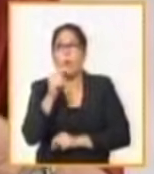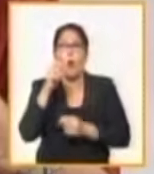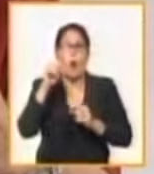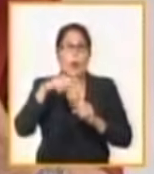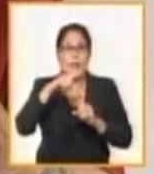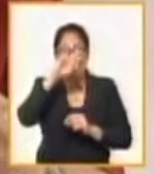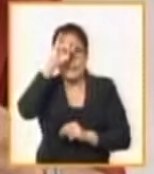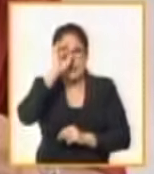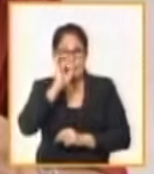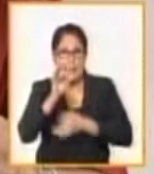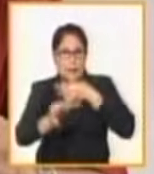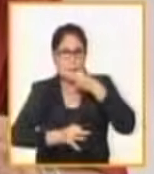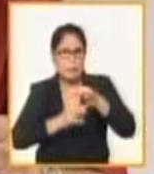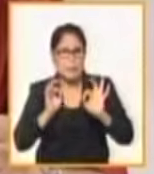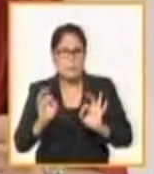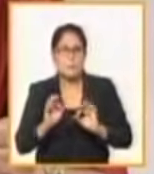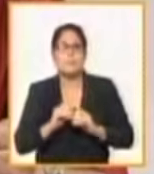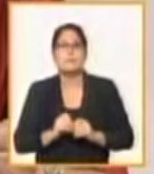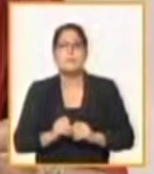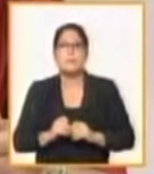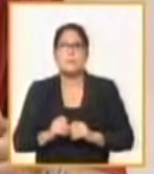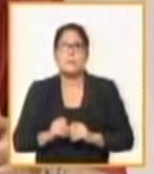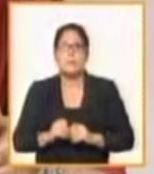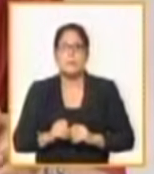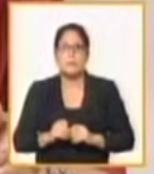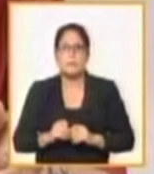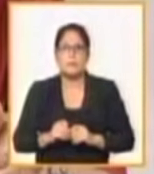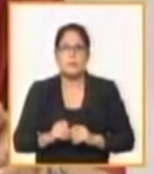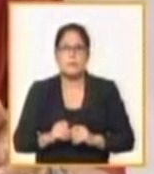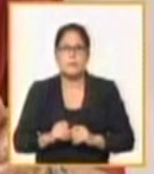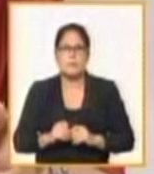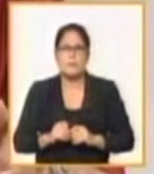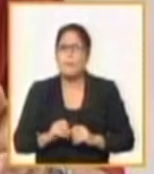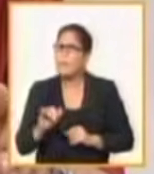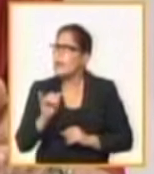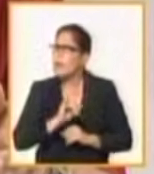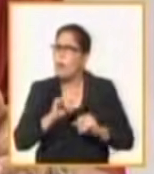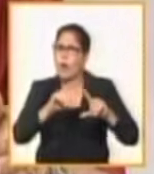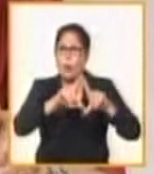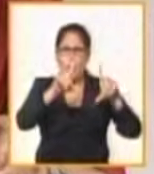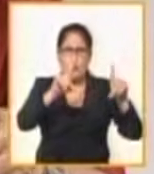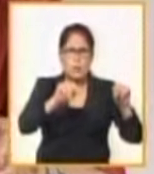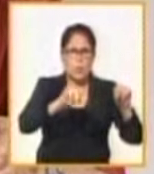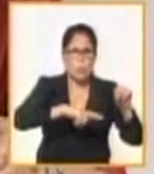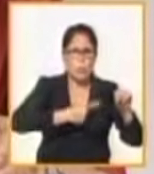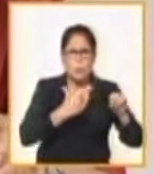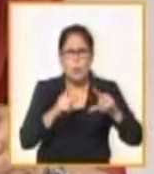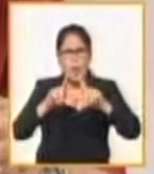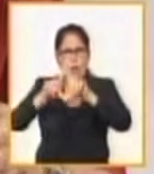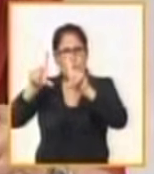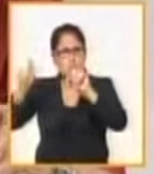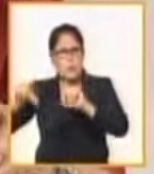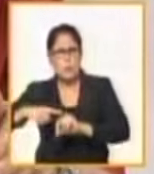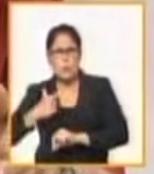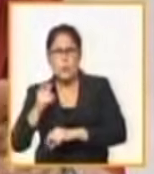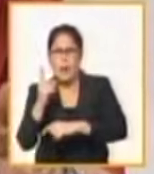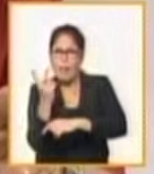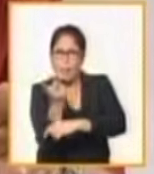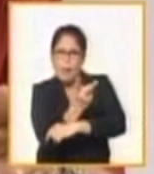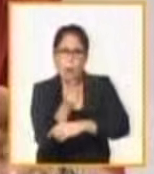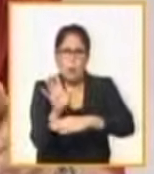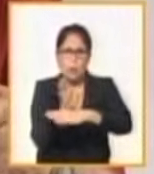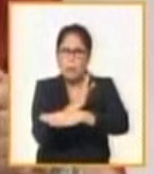que expresó ahí Fidel coincidía con el concepto de cultura de don Fernando, que es el concepto de